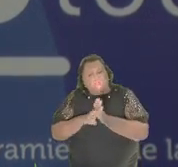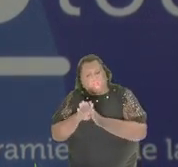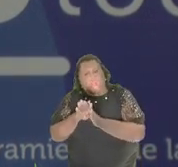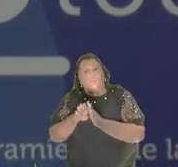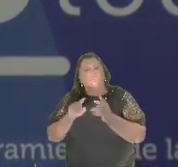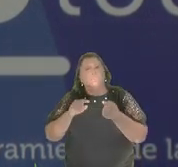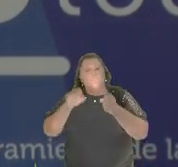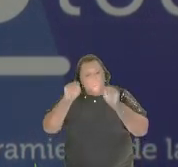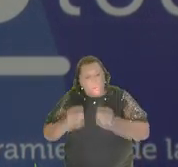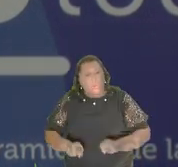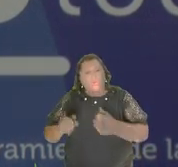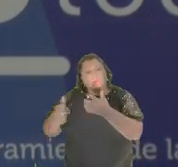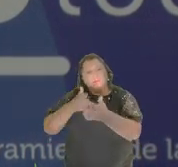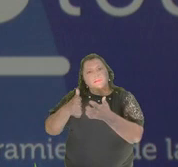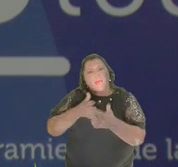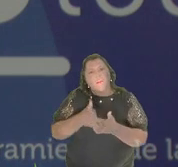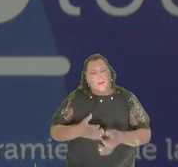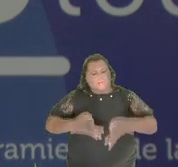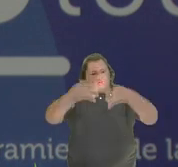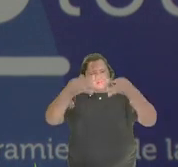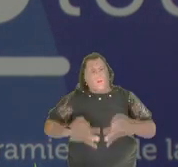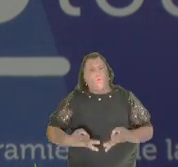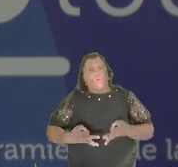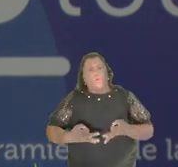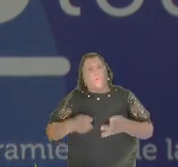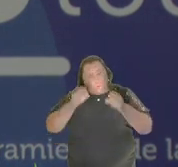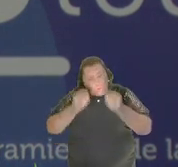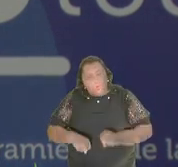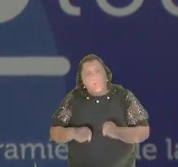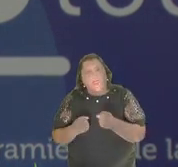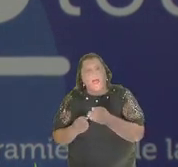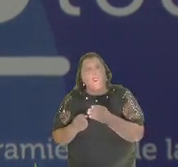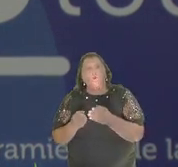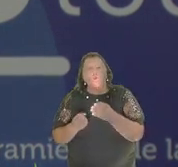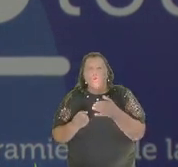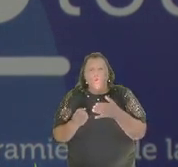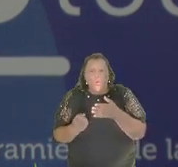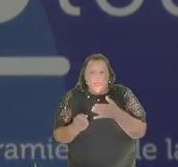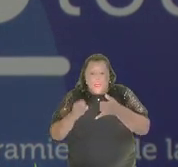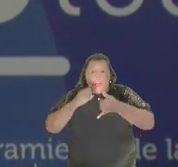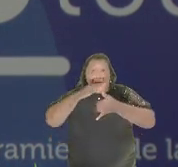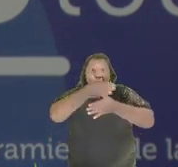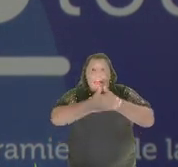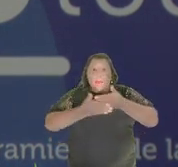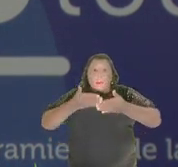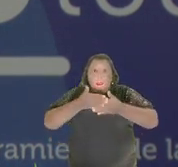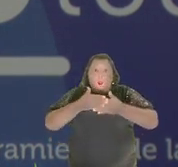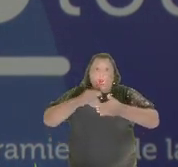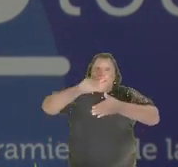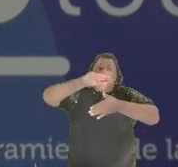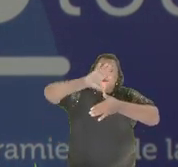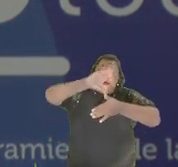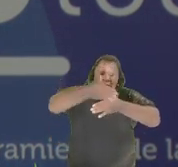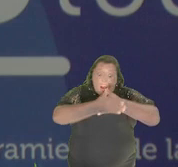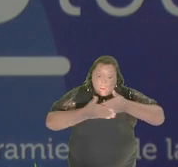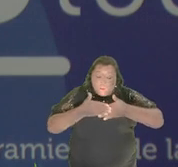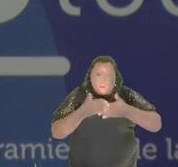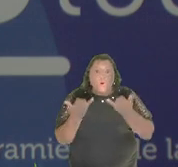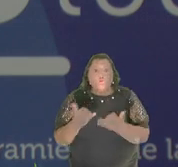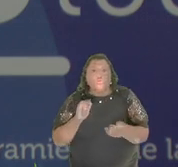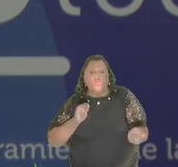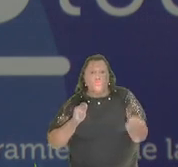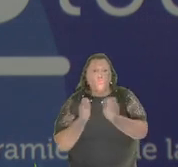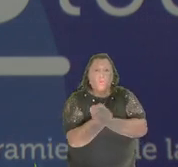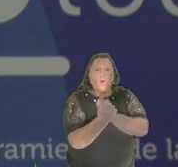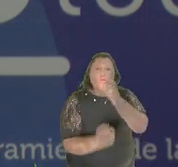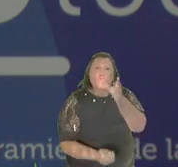Colombia, su sistema de aseguramiento, volviera nuevamente a ser pionero en América Latina diciendo es el momento de actualizar la